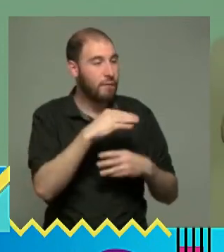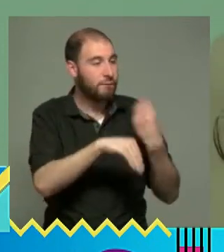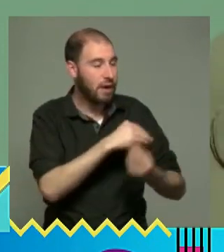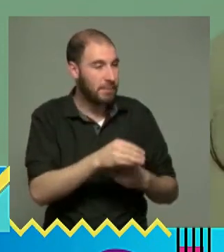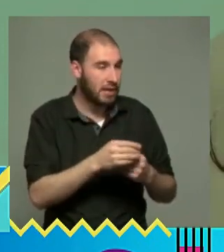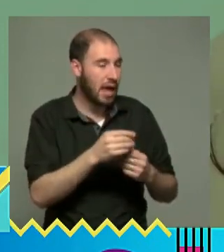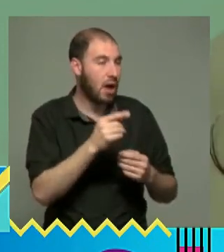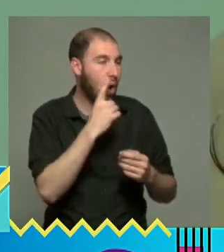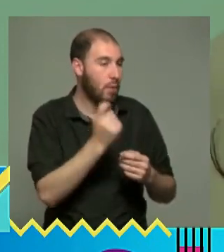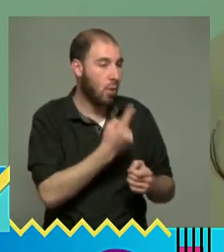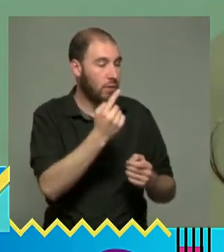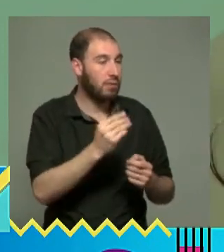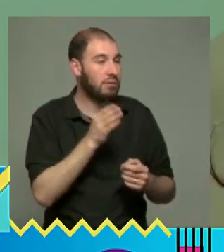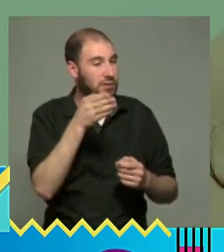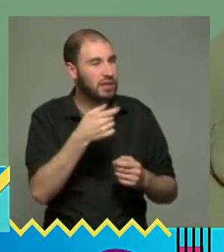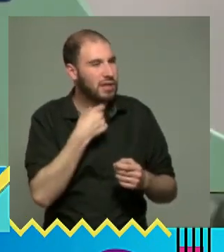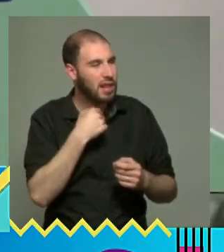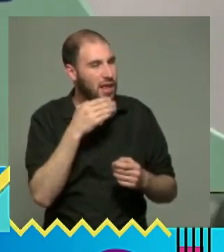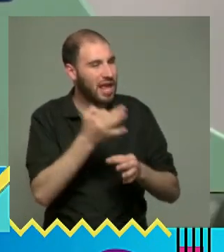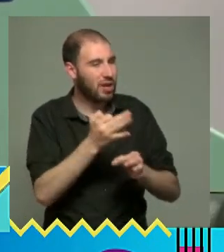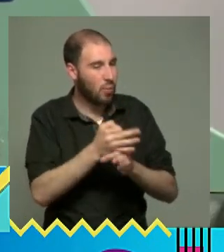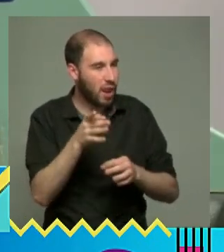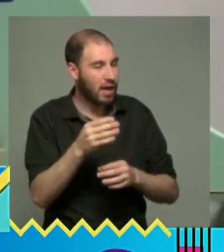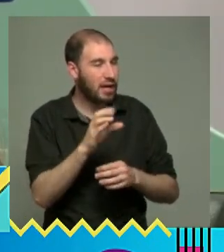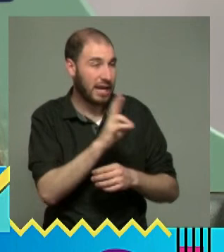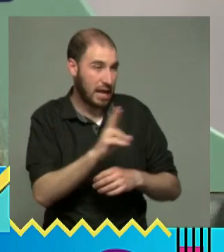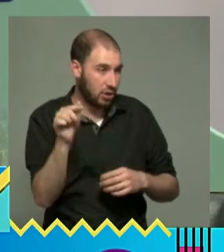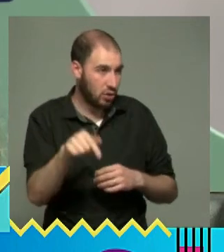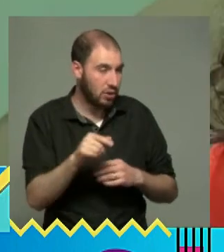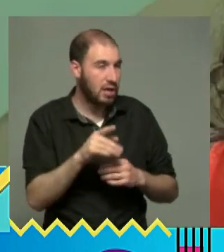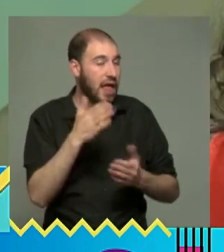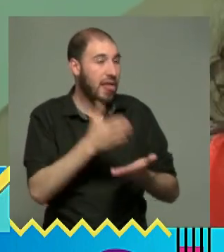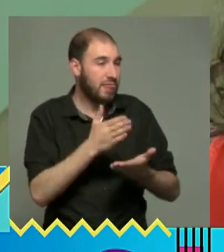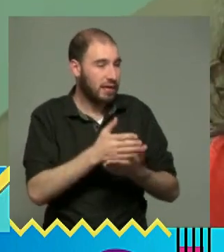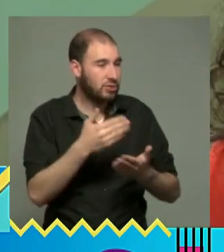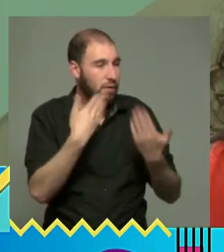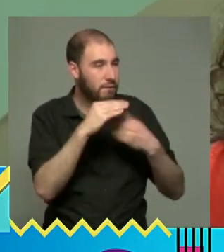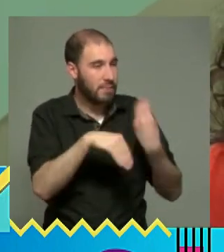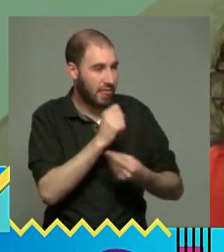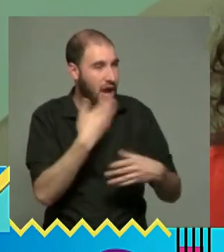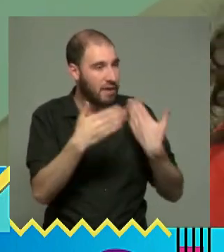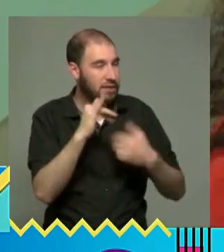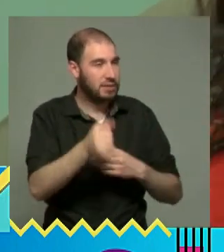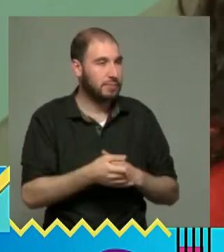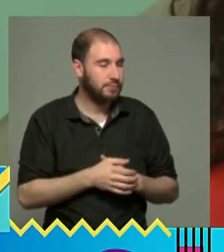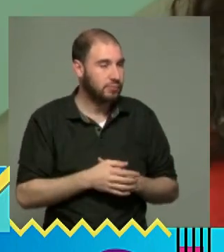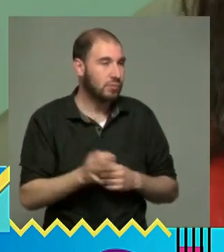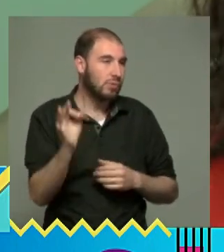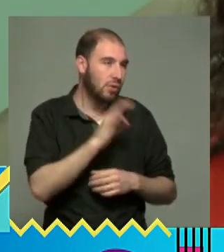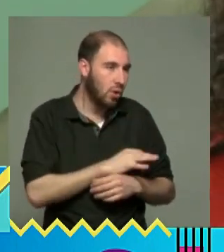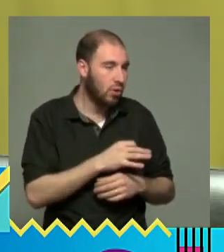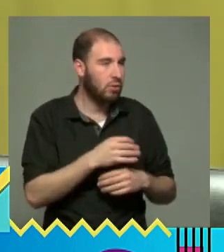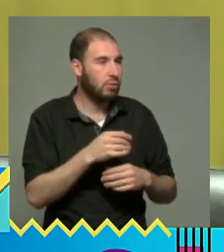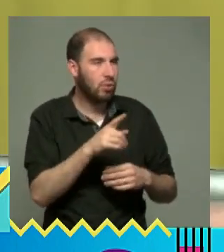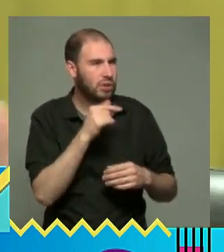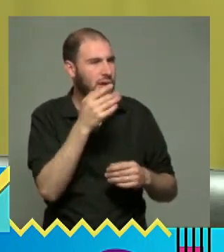familia monoparental, quiere ir a una escuela confesional, tiene derecho a que se hable de su familia. O Bueno, van a seguir